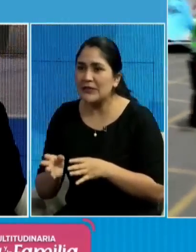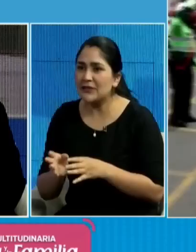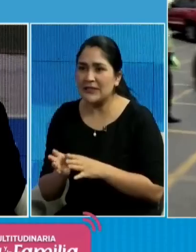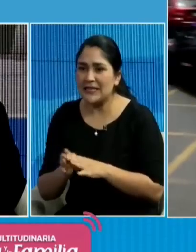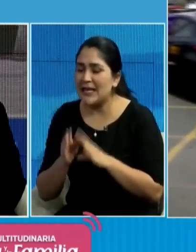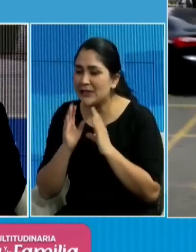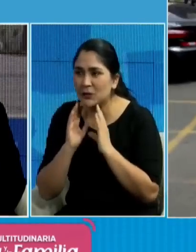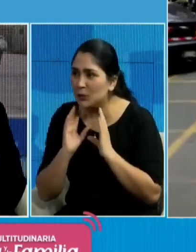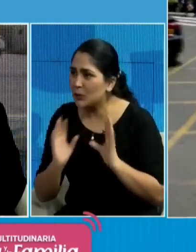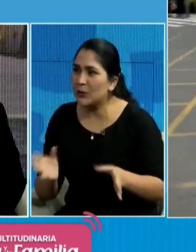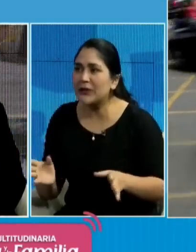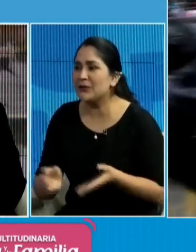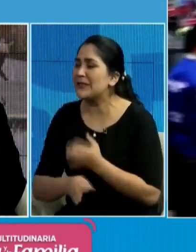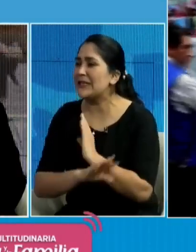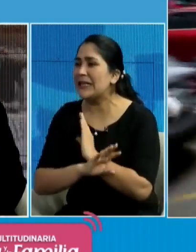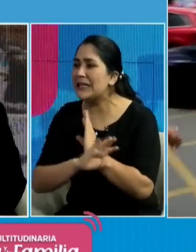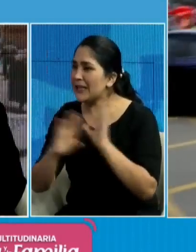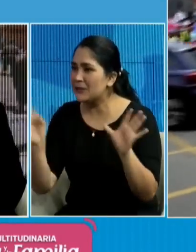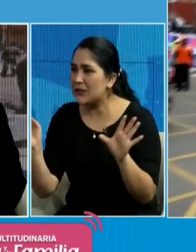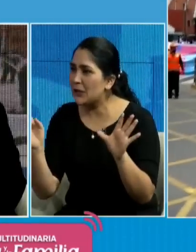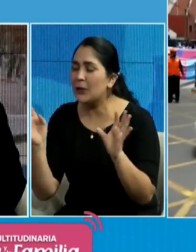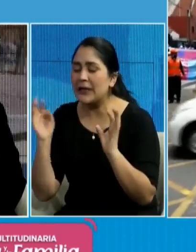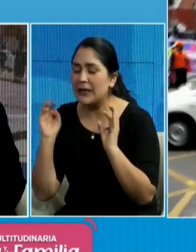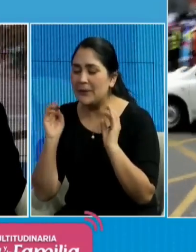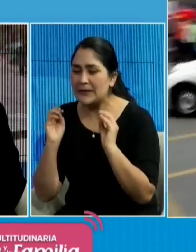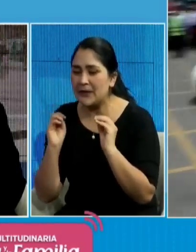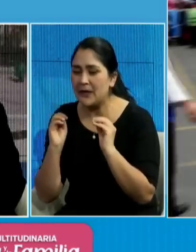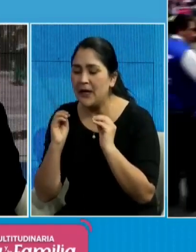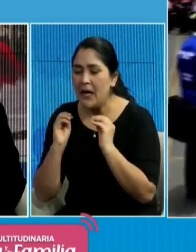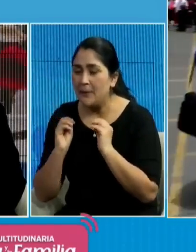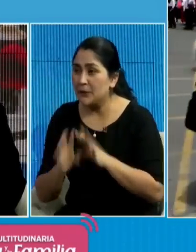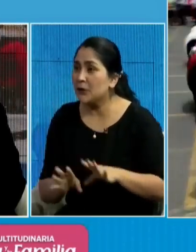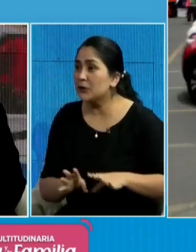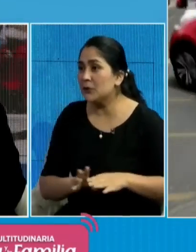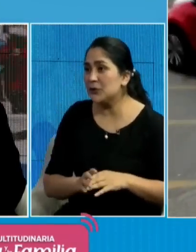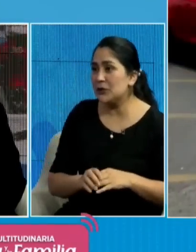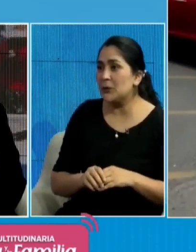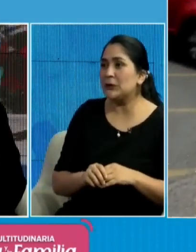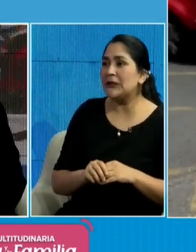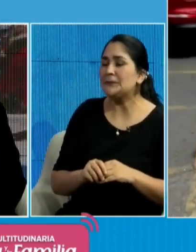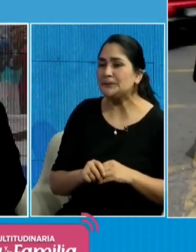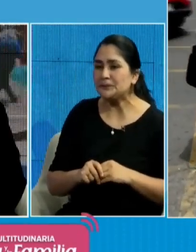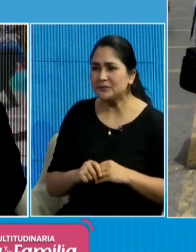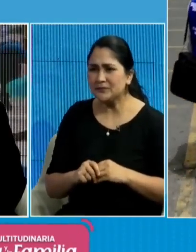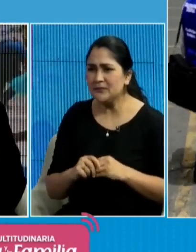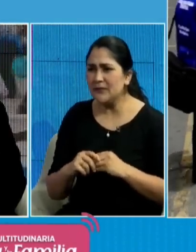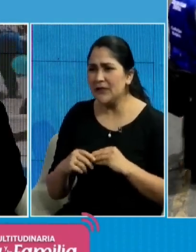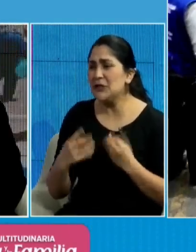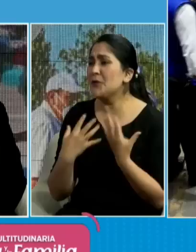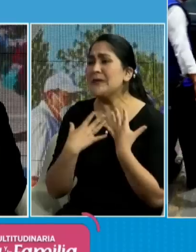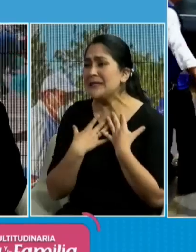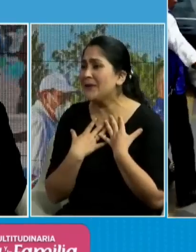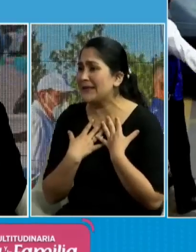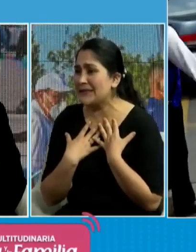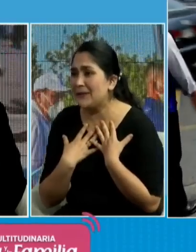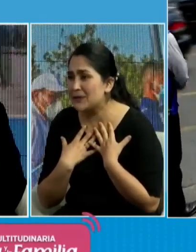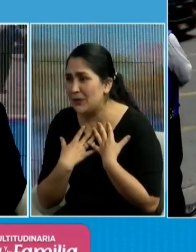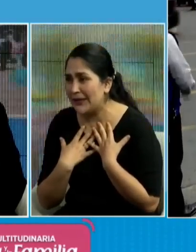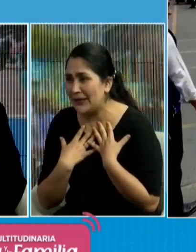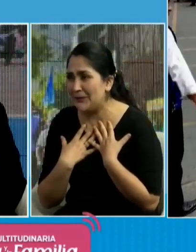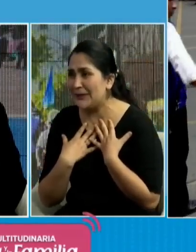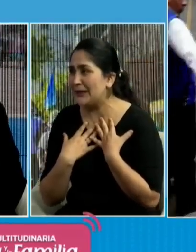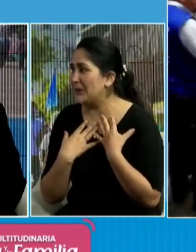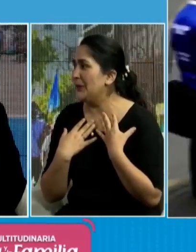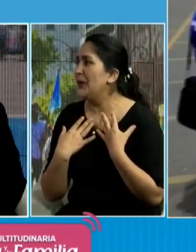y valores, yo decía, esto no es correcto, y salí a denunciarlo en la Plaza Mayor de Nuevo Chimbote, y yo pensaba que estaba